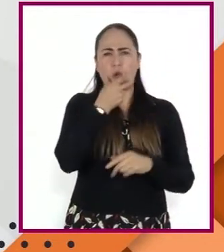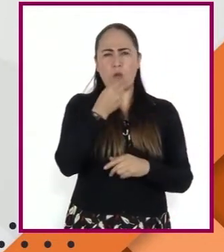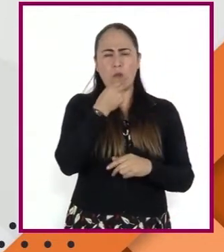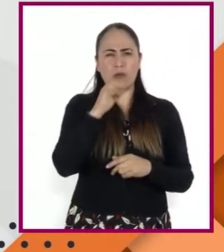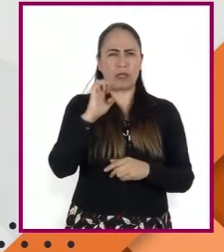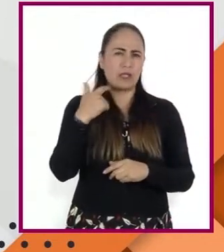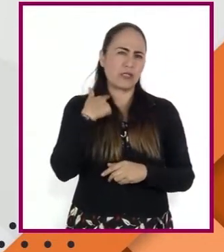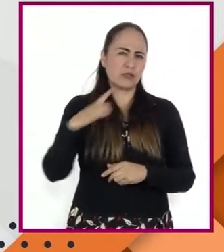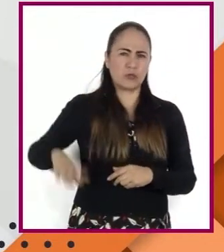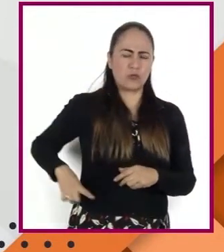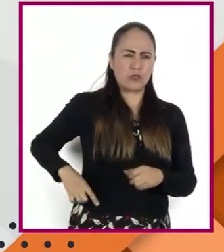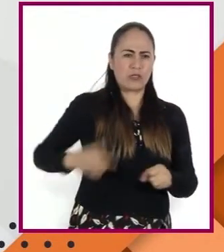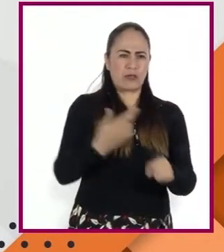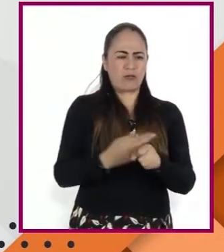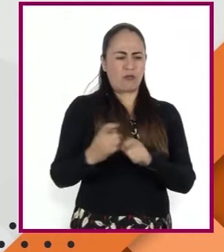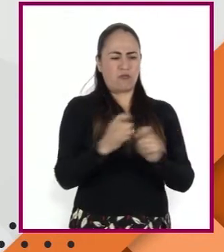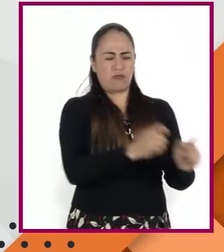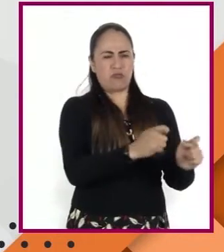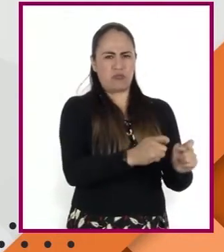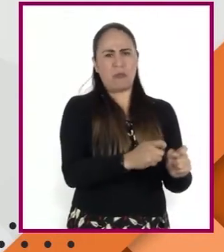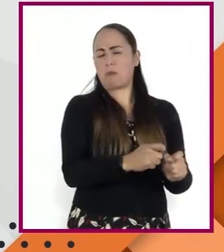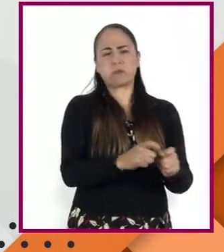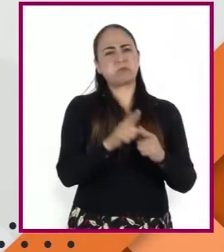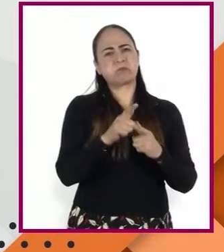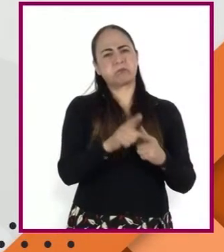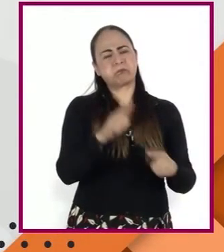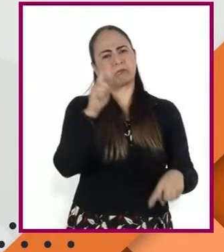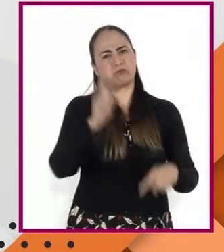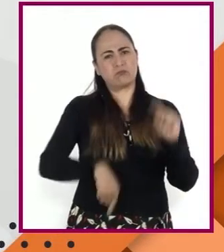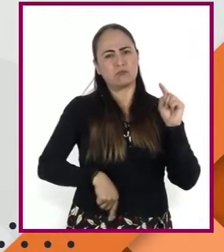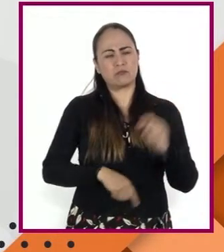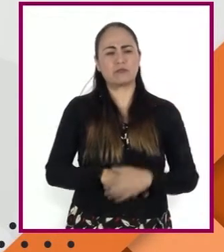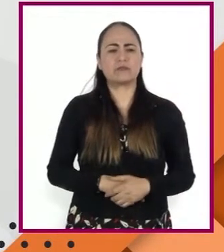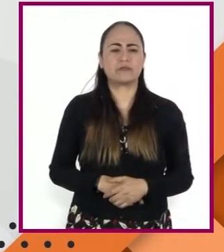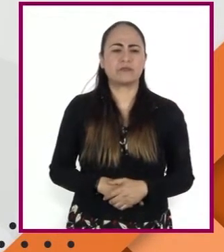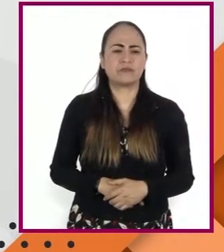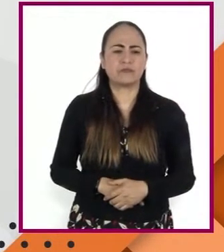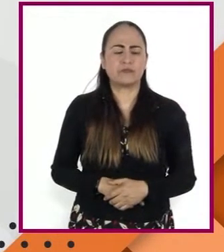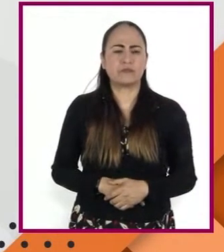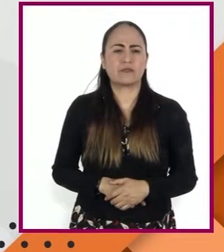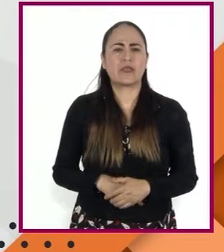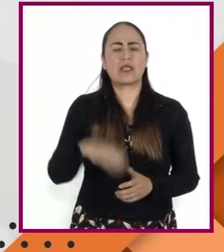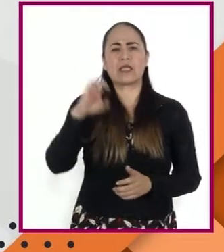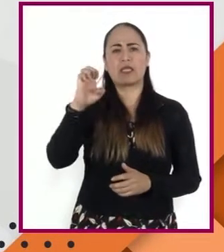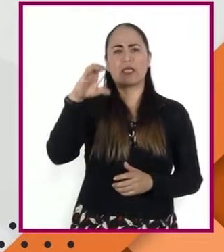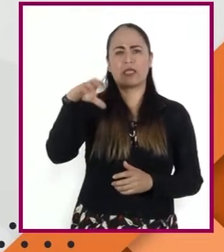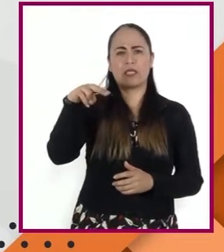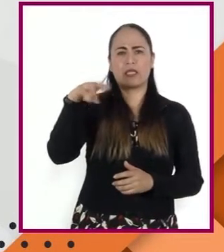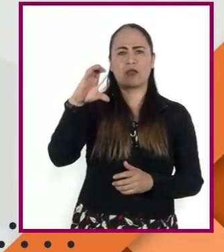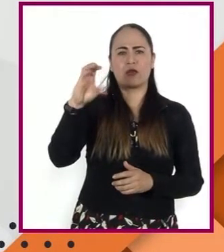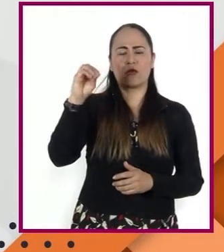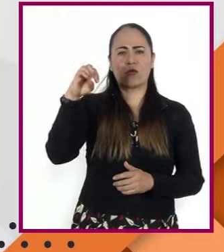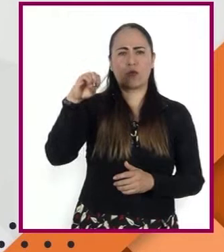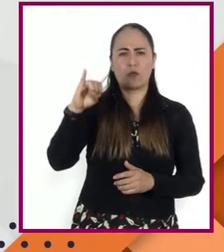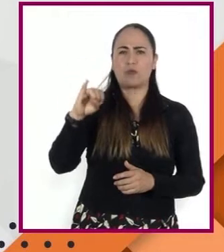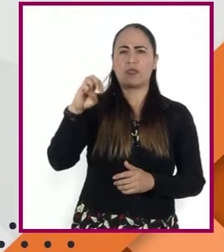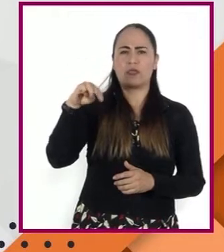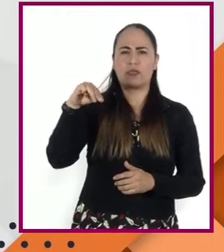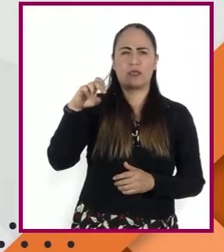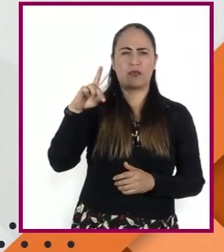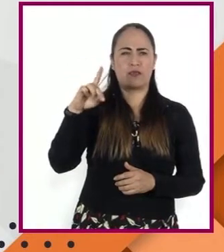posible, otorgarle beneficios a los soldados españoles que habían participado en el proceso de conquista de México